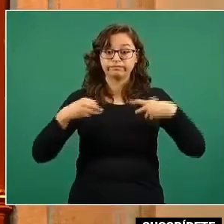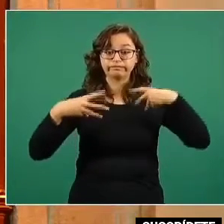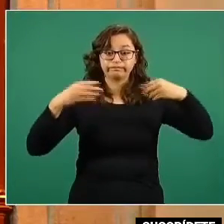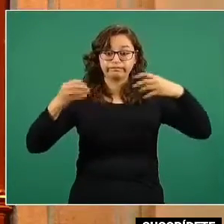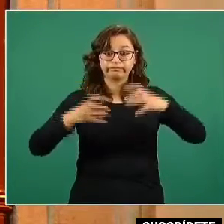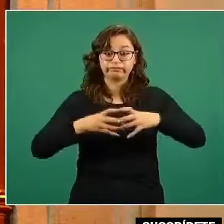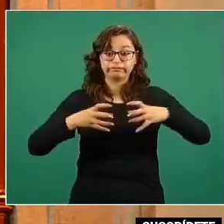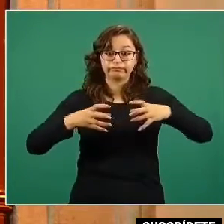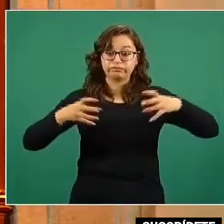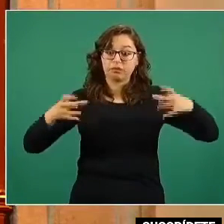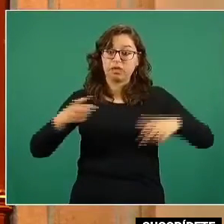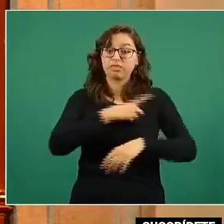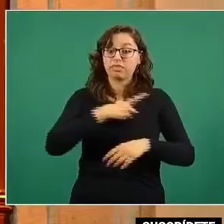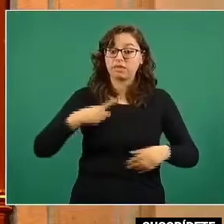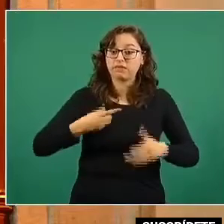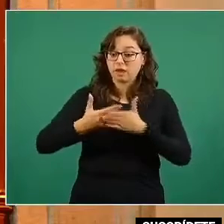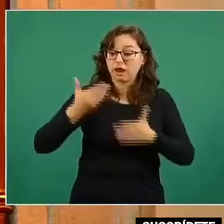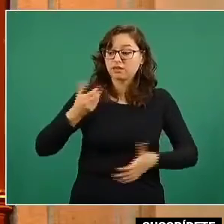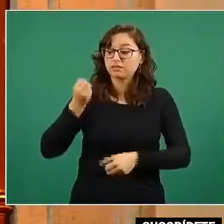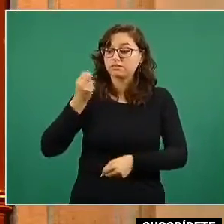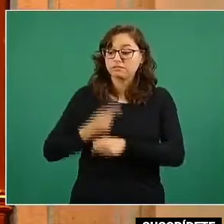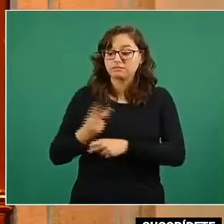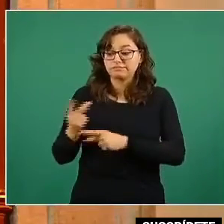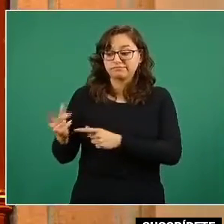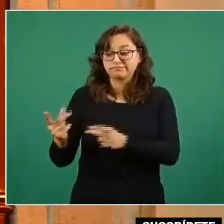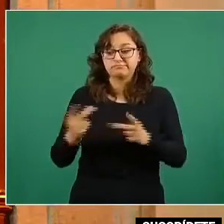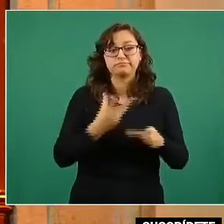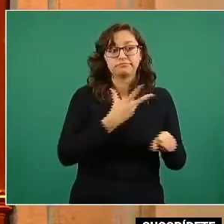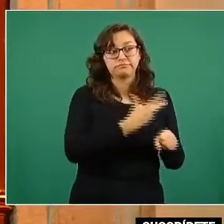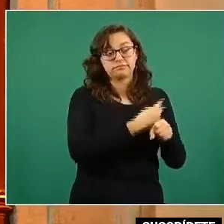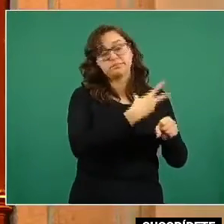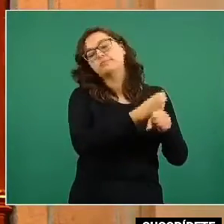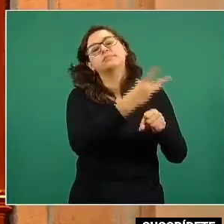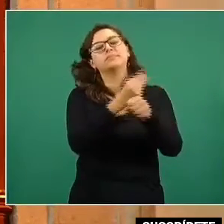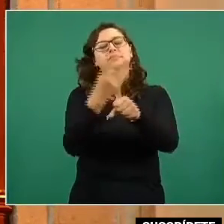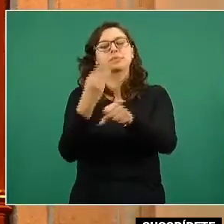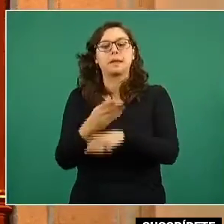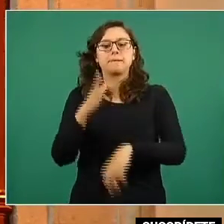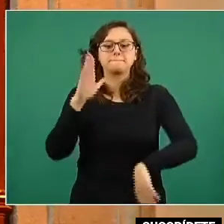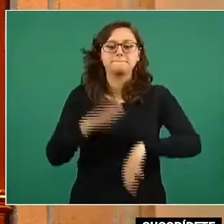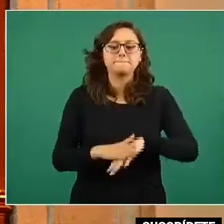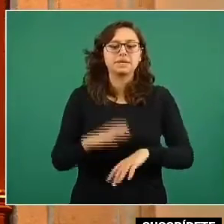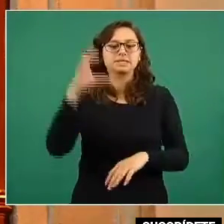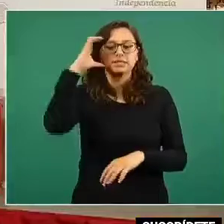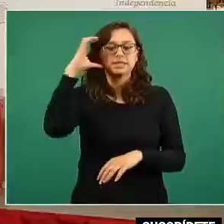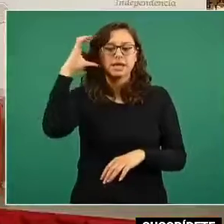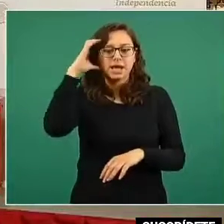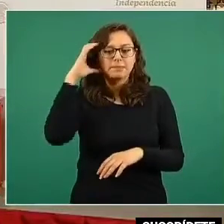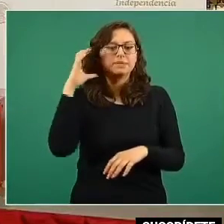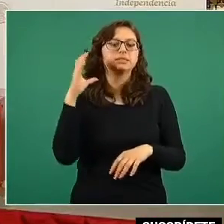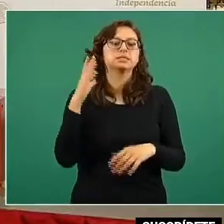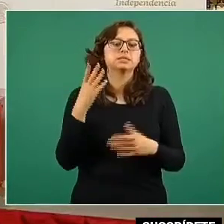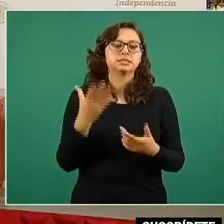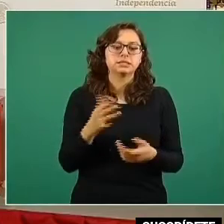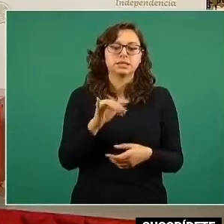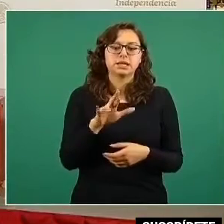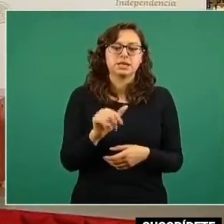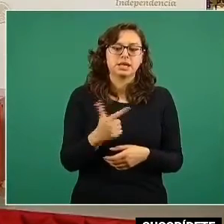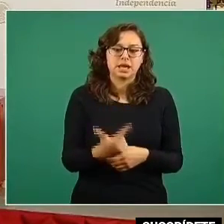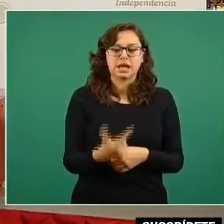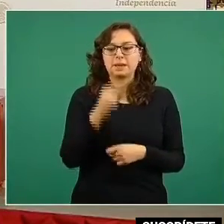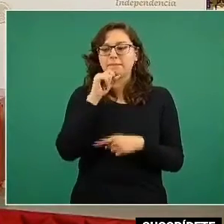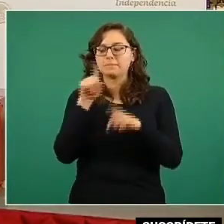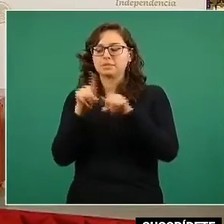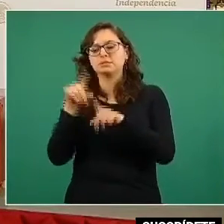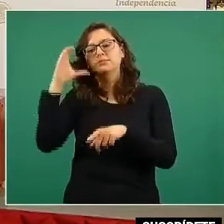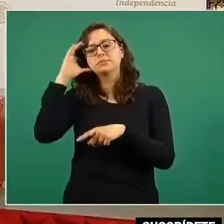que les permita en un momento determinado rápidamente contar con disponibilidad tanto de camas generales como de